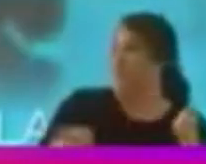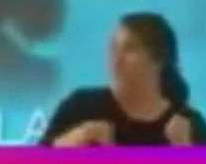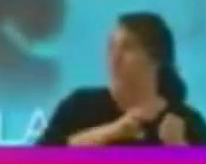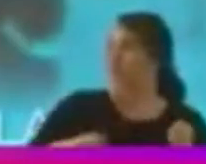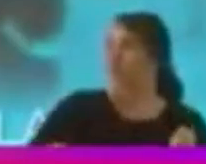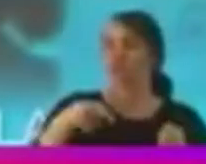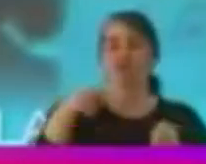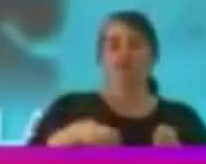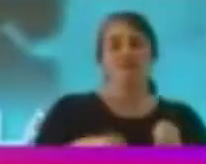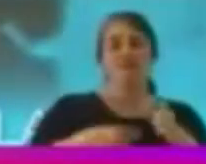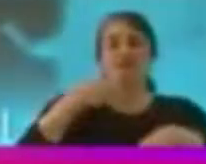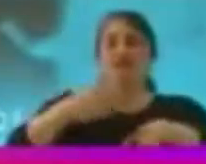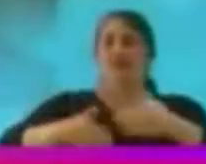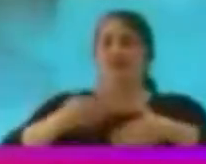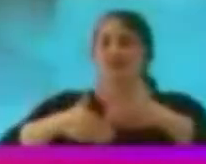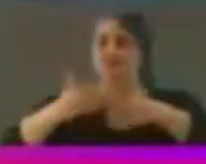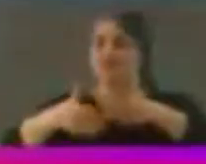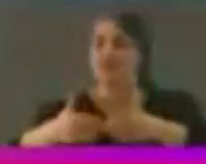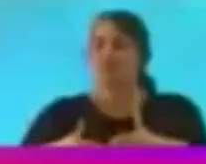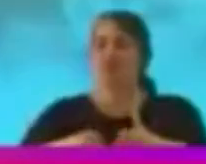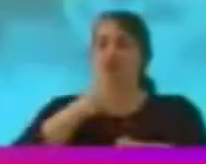desarrollo productivo, el desarrollo